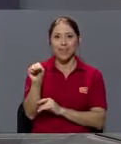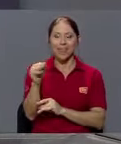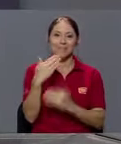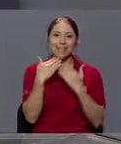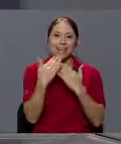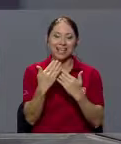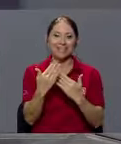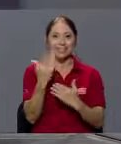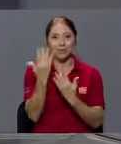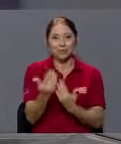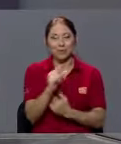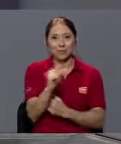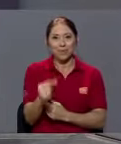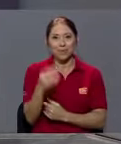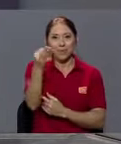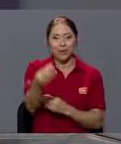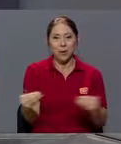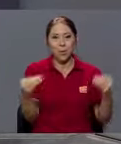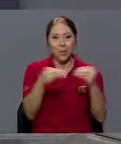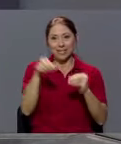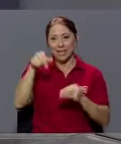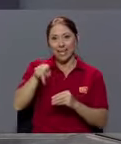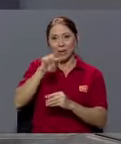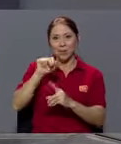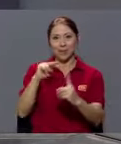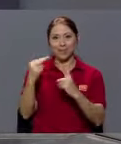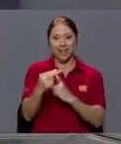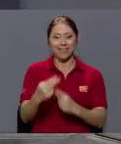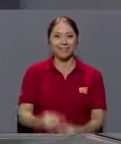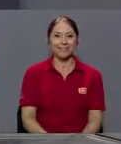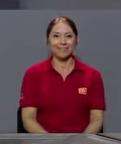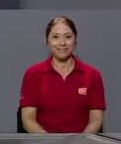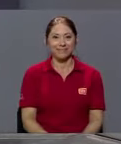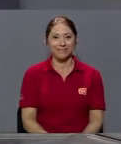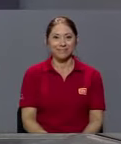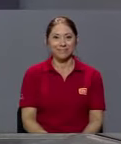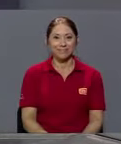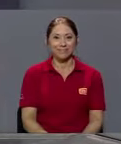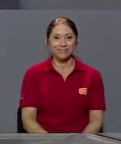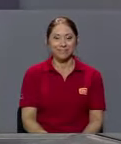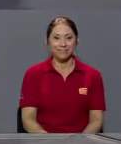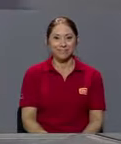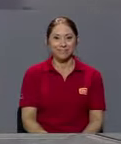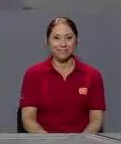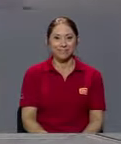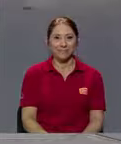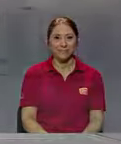Multimedia. Muchas gracias por acompañarnos, les esperamos la próxima semana con más aquí en Una Mirada. Hasta pronto.